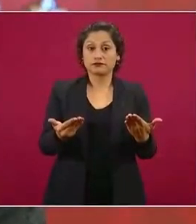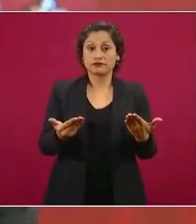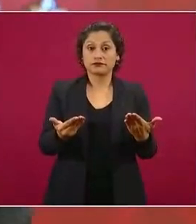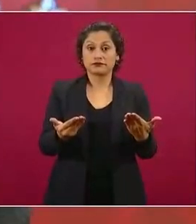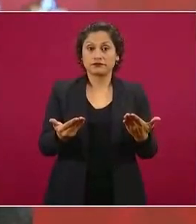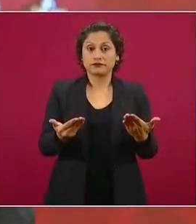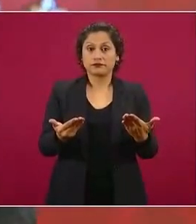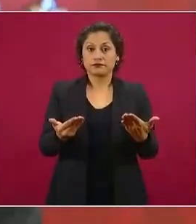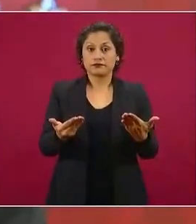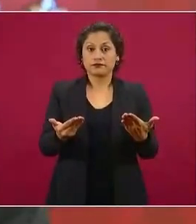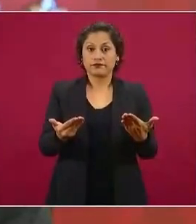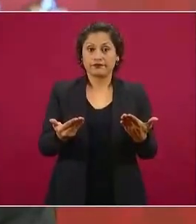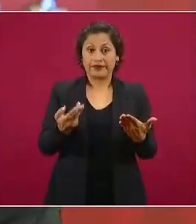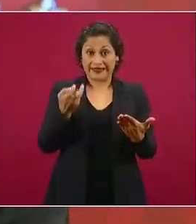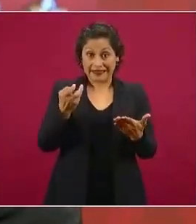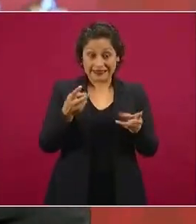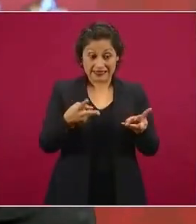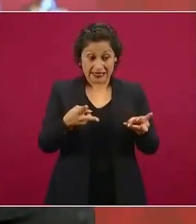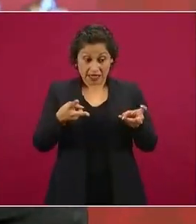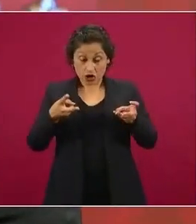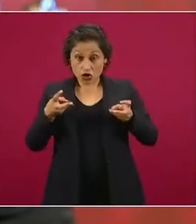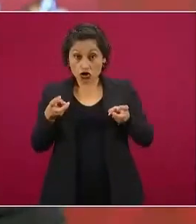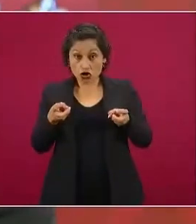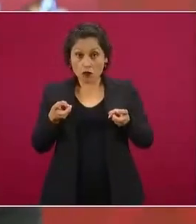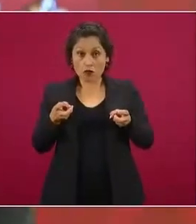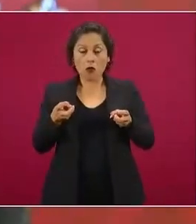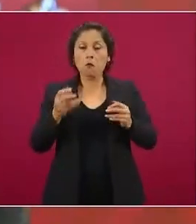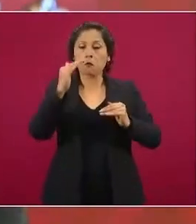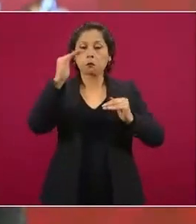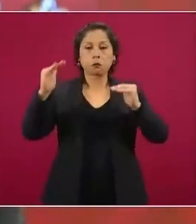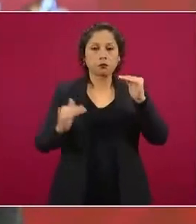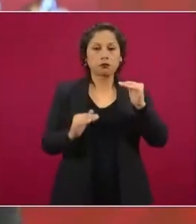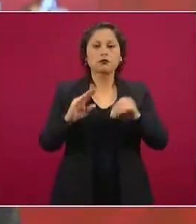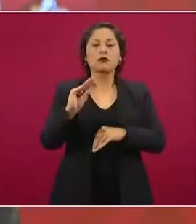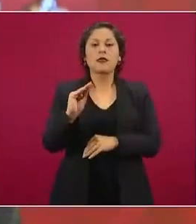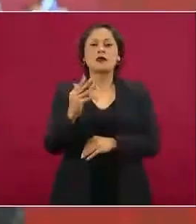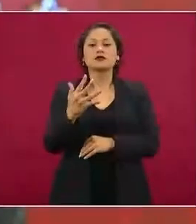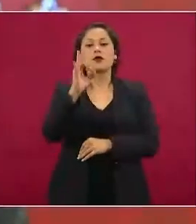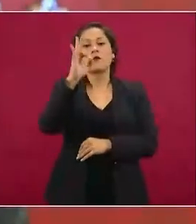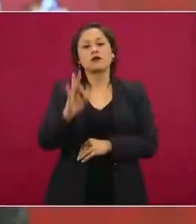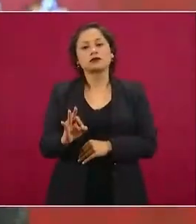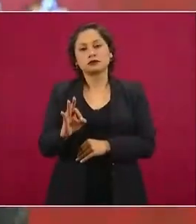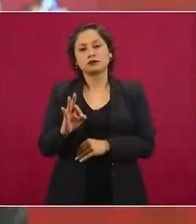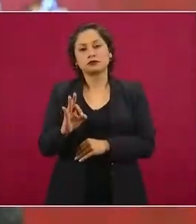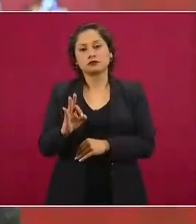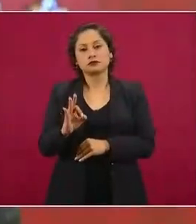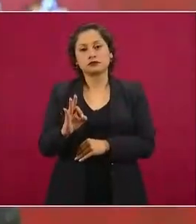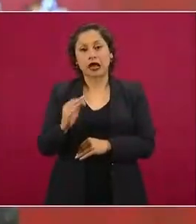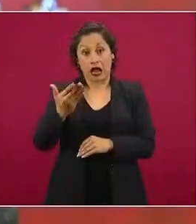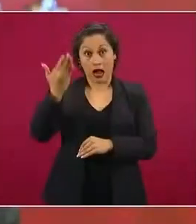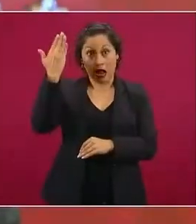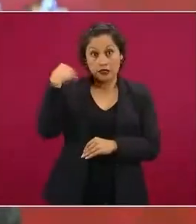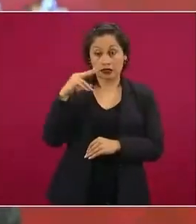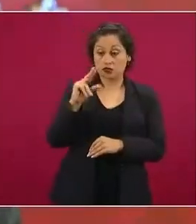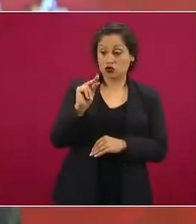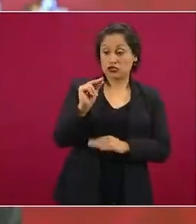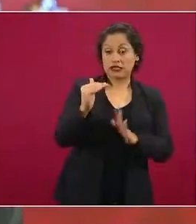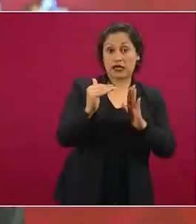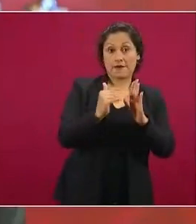bajó el robo el 95%, de 80,000